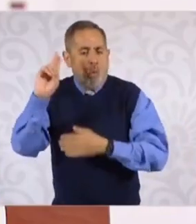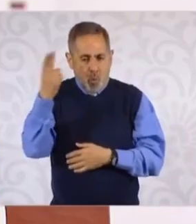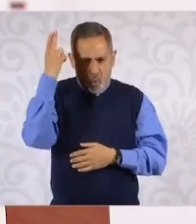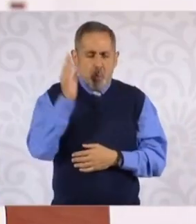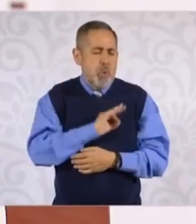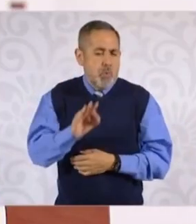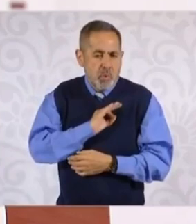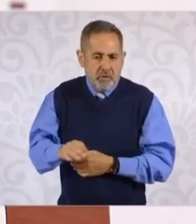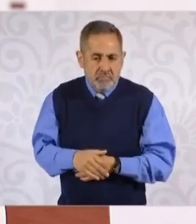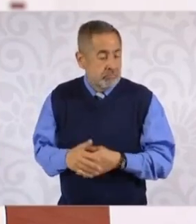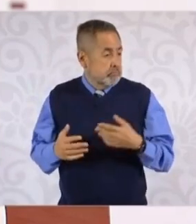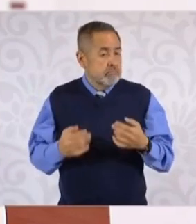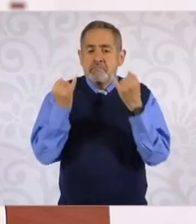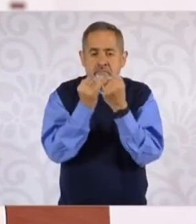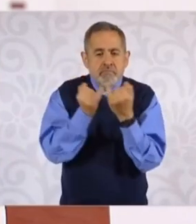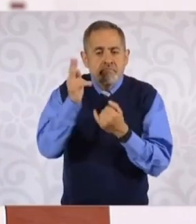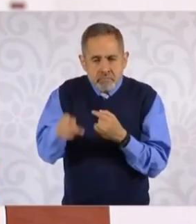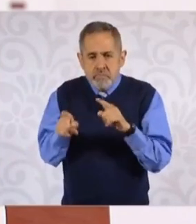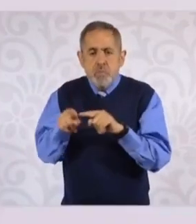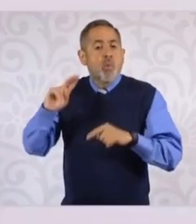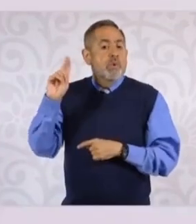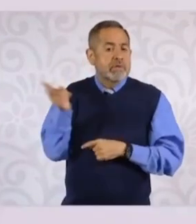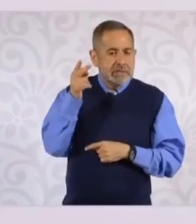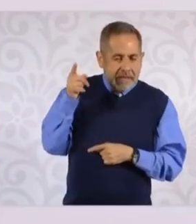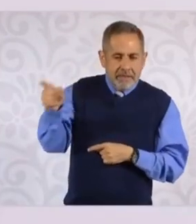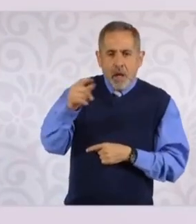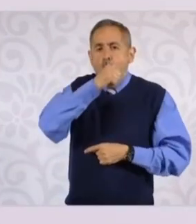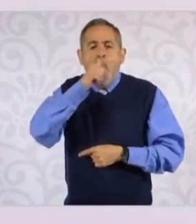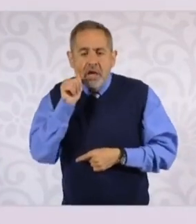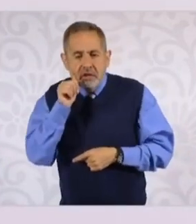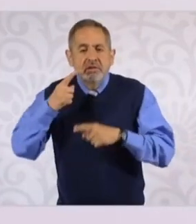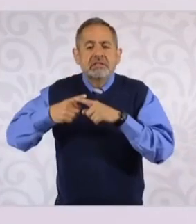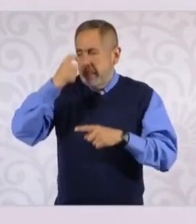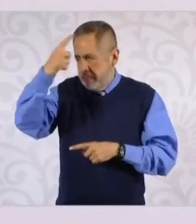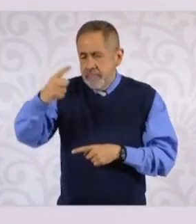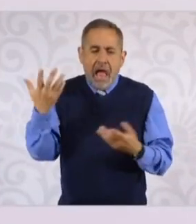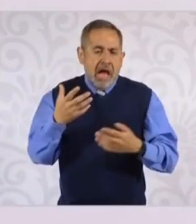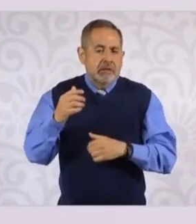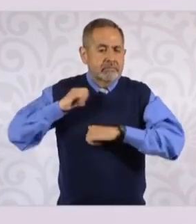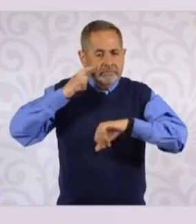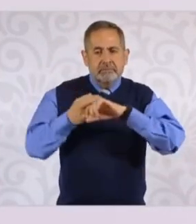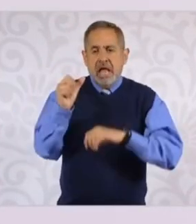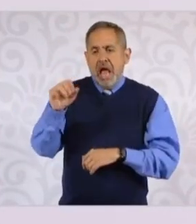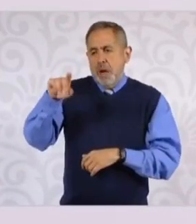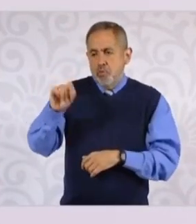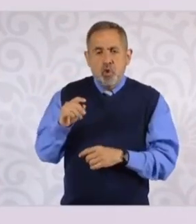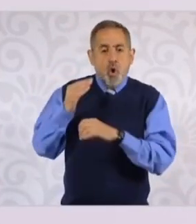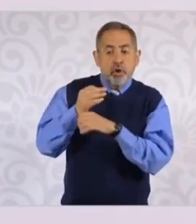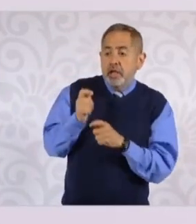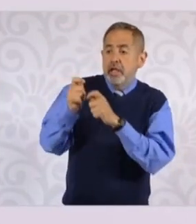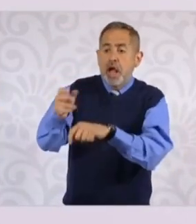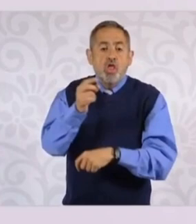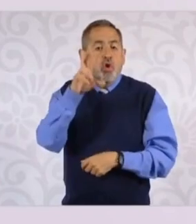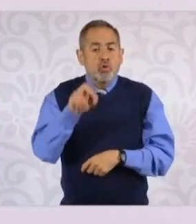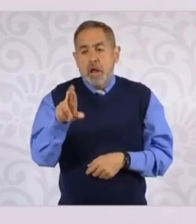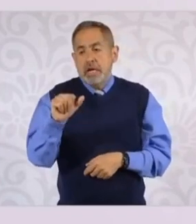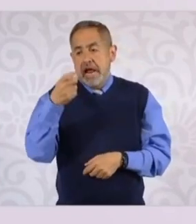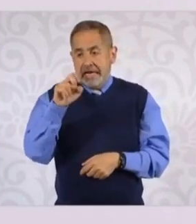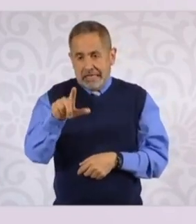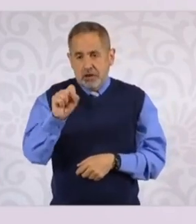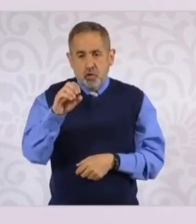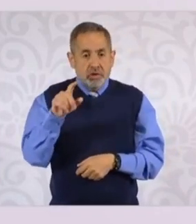En paralelo, el presidente López Obrador hizo las Universidades del Bienestar Benito Juárez, que coordina la doctora Raquel Sosa. Son